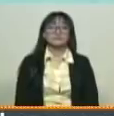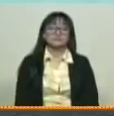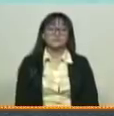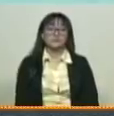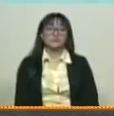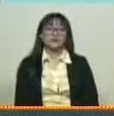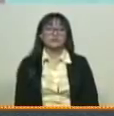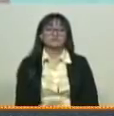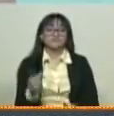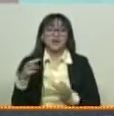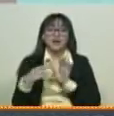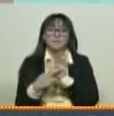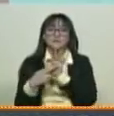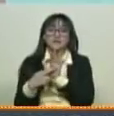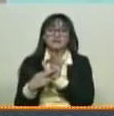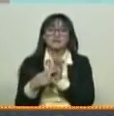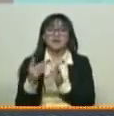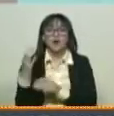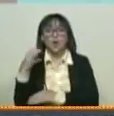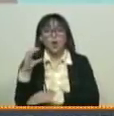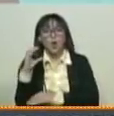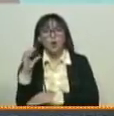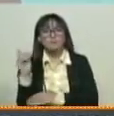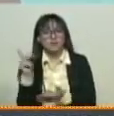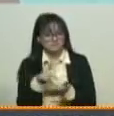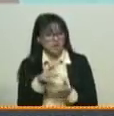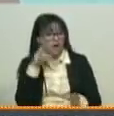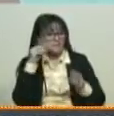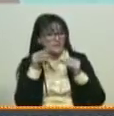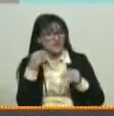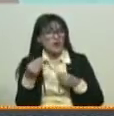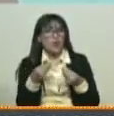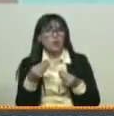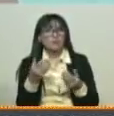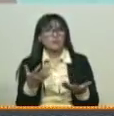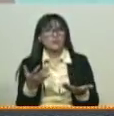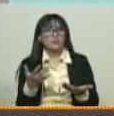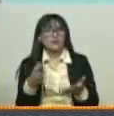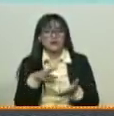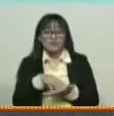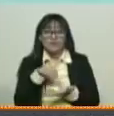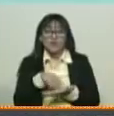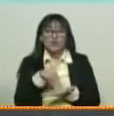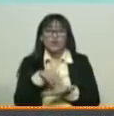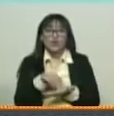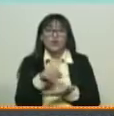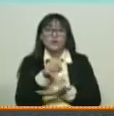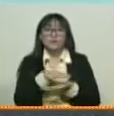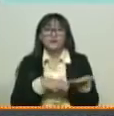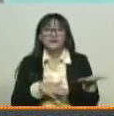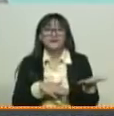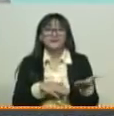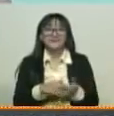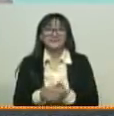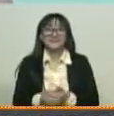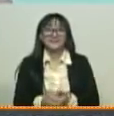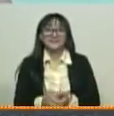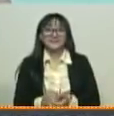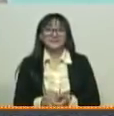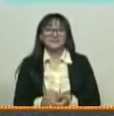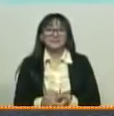venir los representantes de la Registraduría de Colombia a aprender, porque tuvieron que sacar fotocopias de las